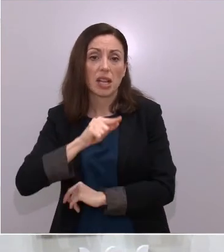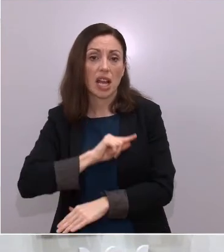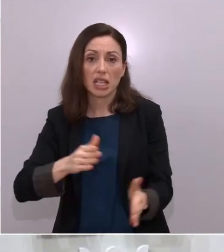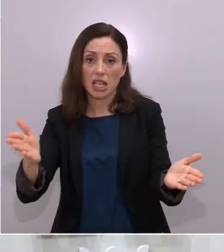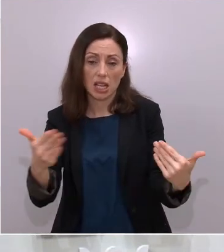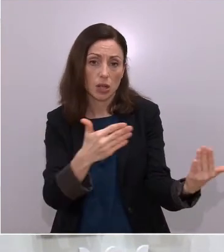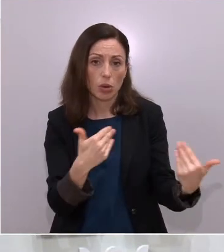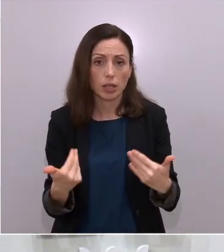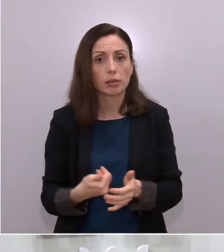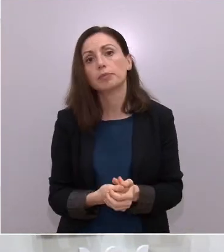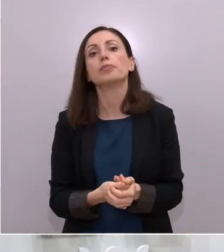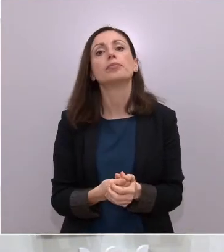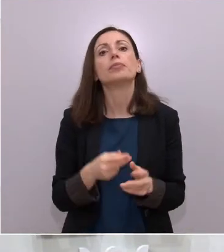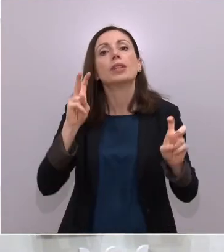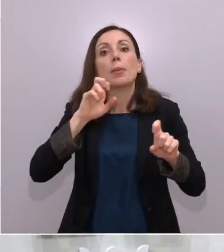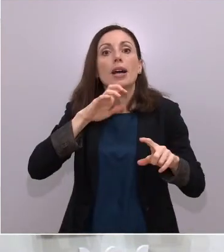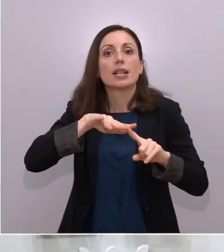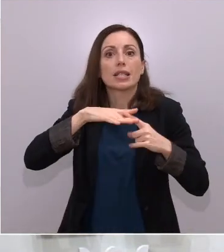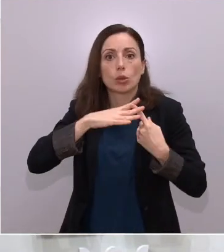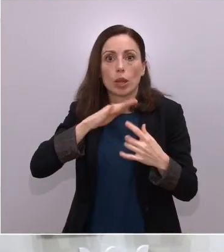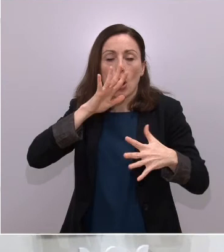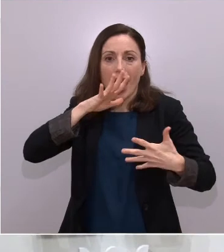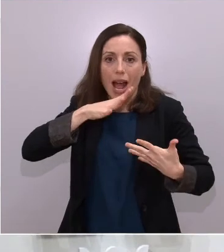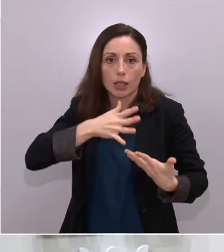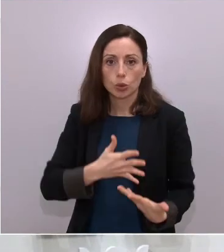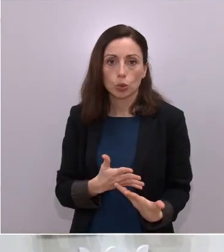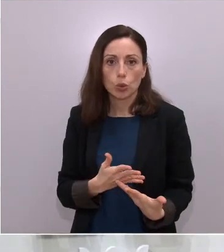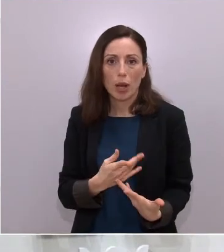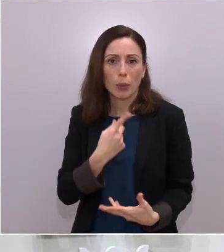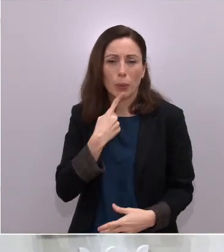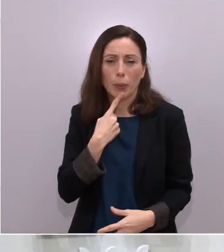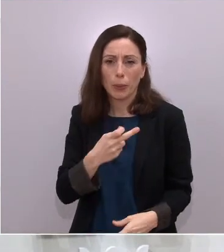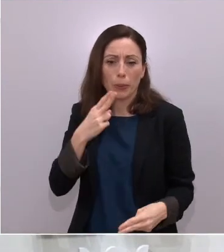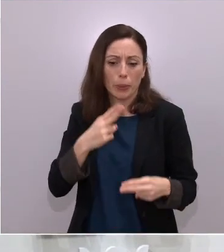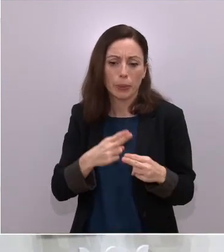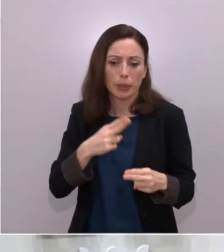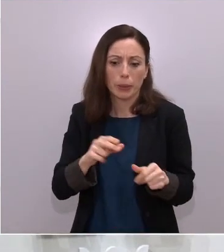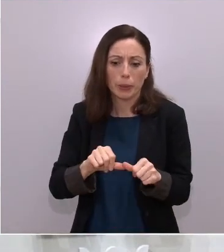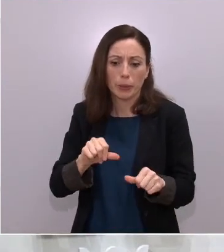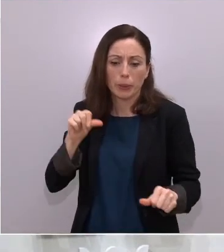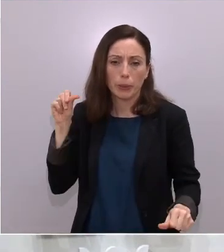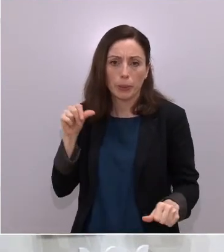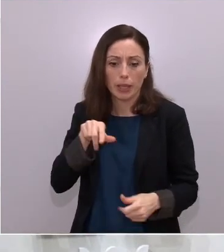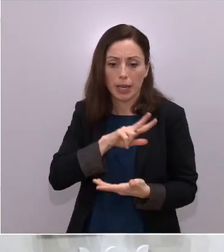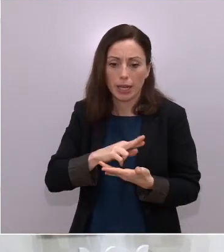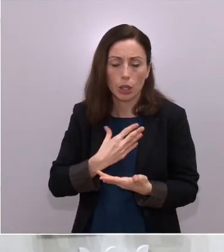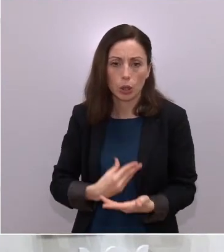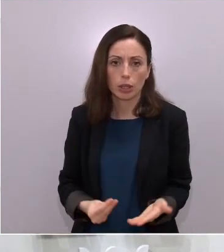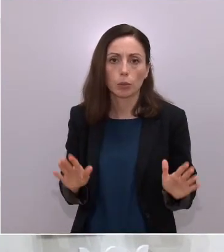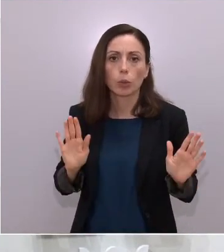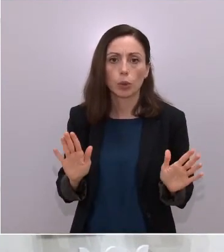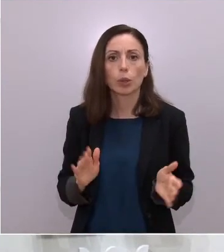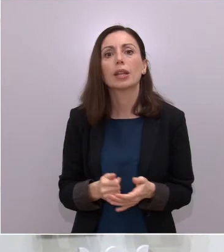y necesaria en la situación de más dificultad que has pasado por la región de Murcia,